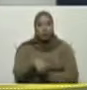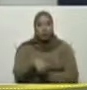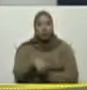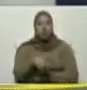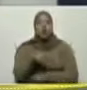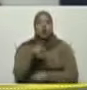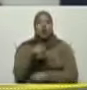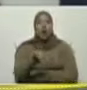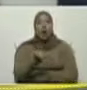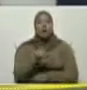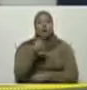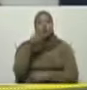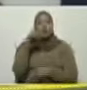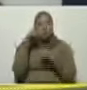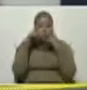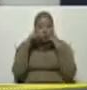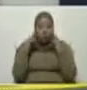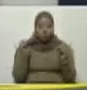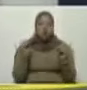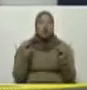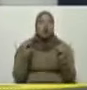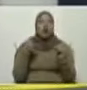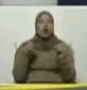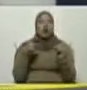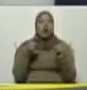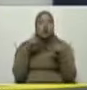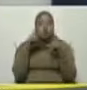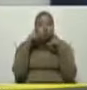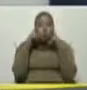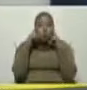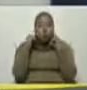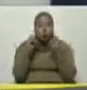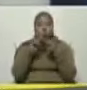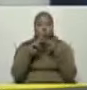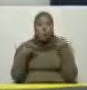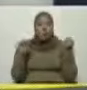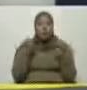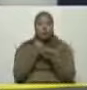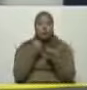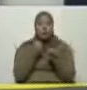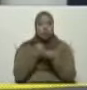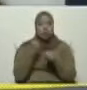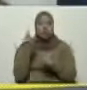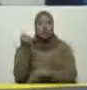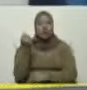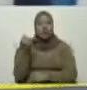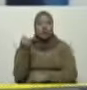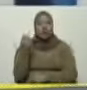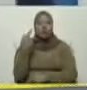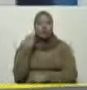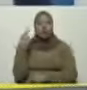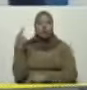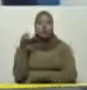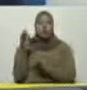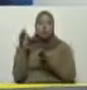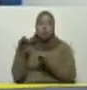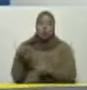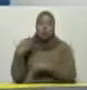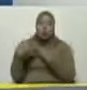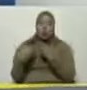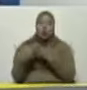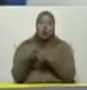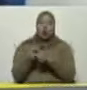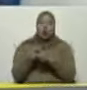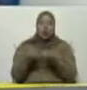competencia profesionalismo y compromiso y ese dinero de la caf por fin pudo ser